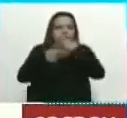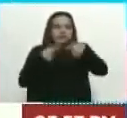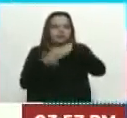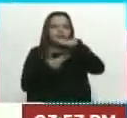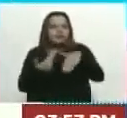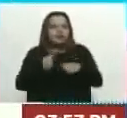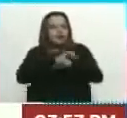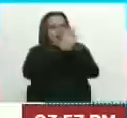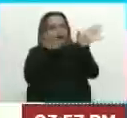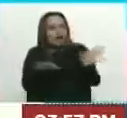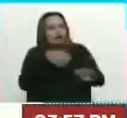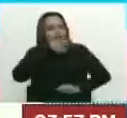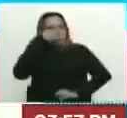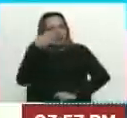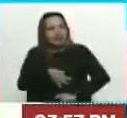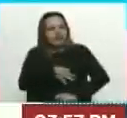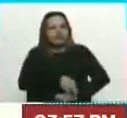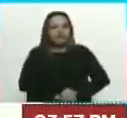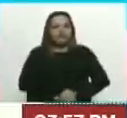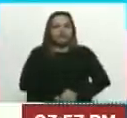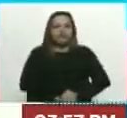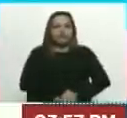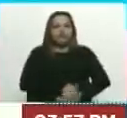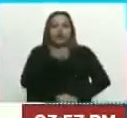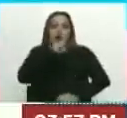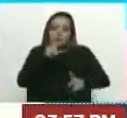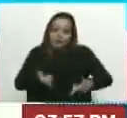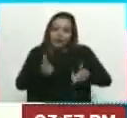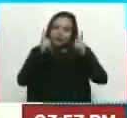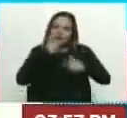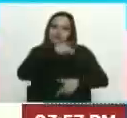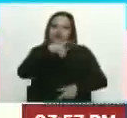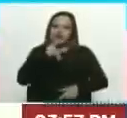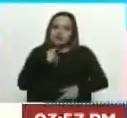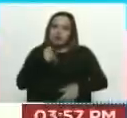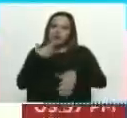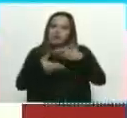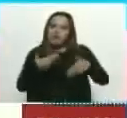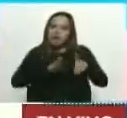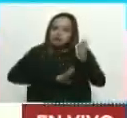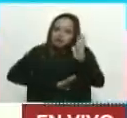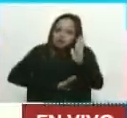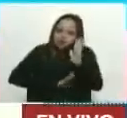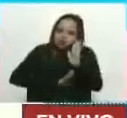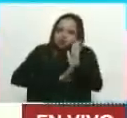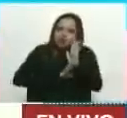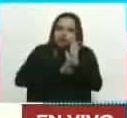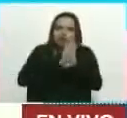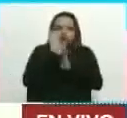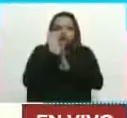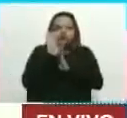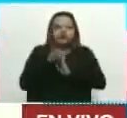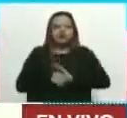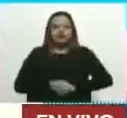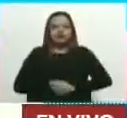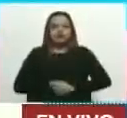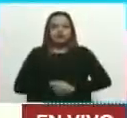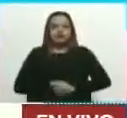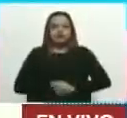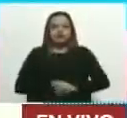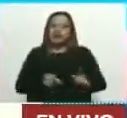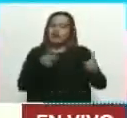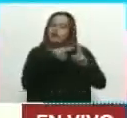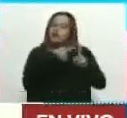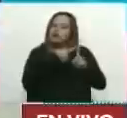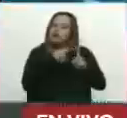auténtico, nos ha permitido a nosotros ir avanzando. Una de las expresiones